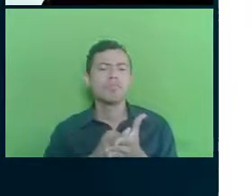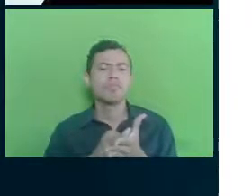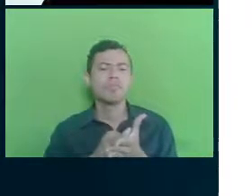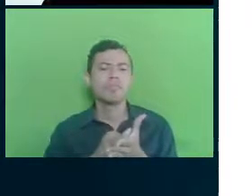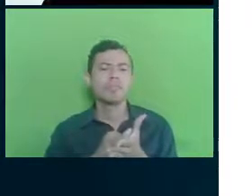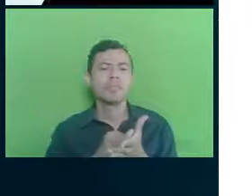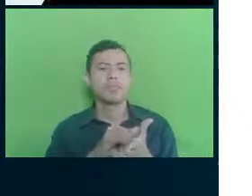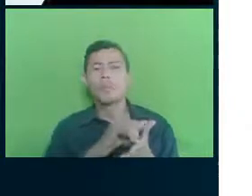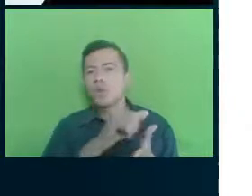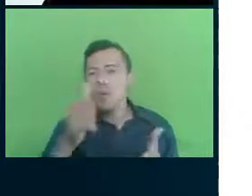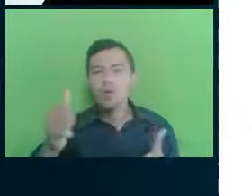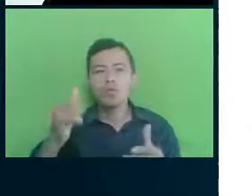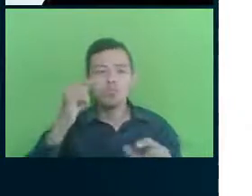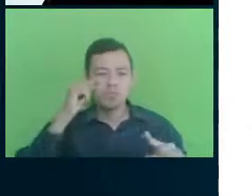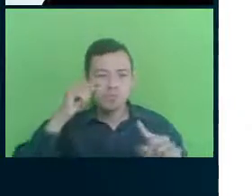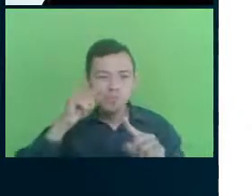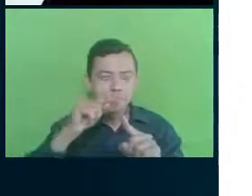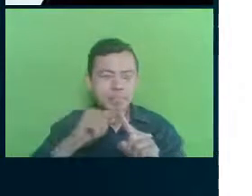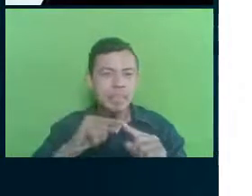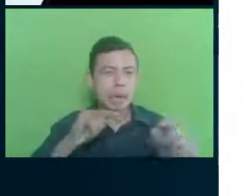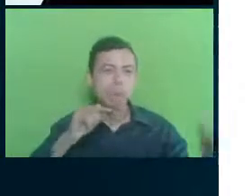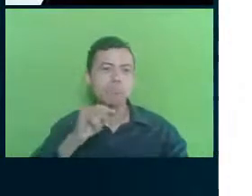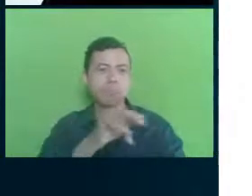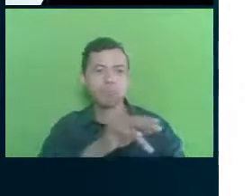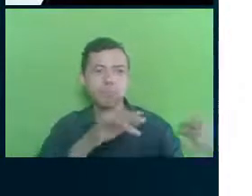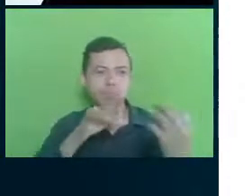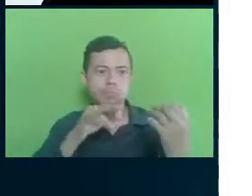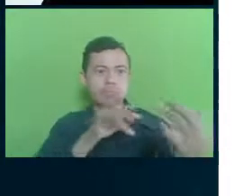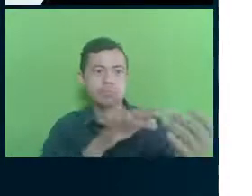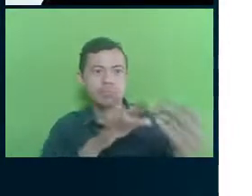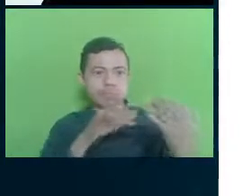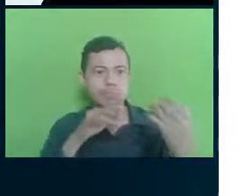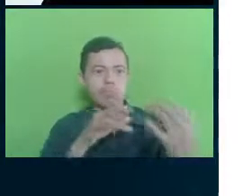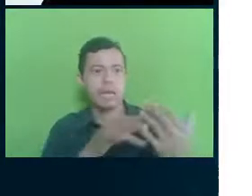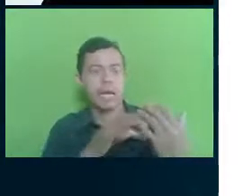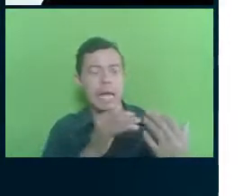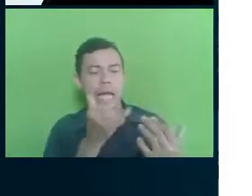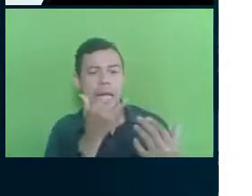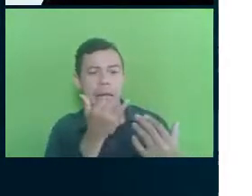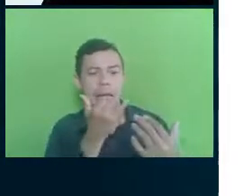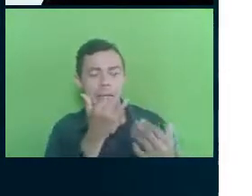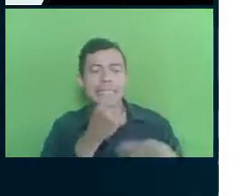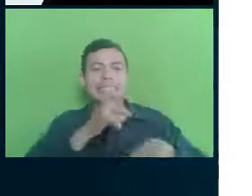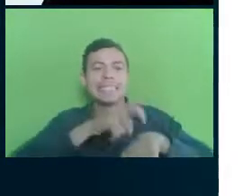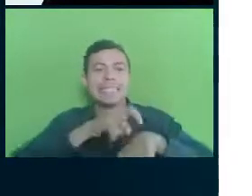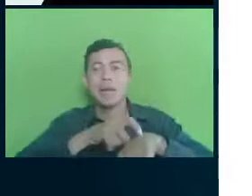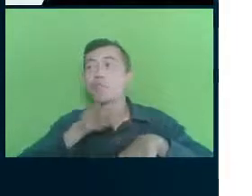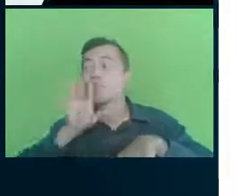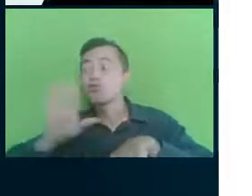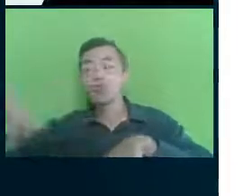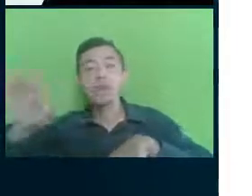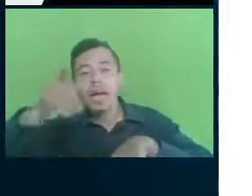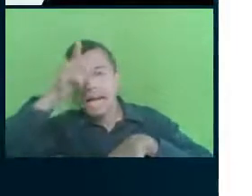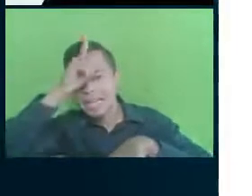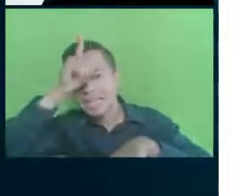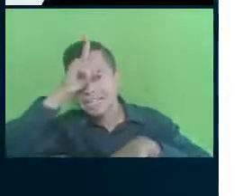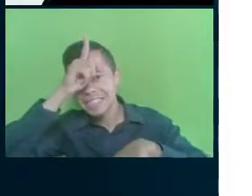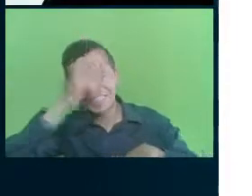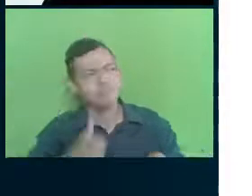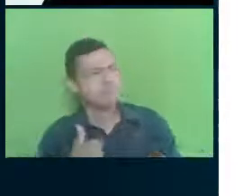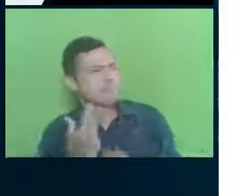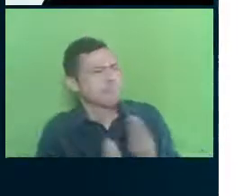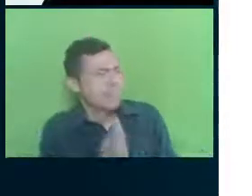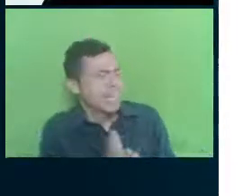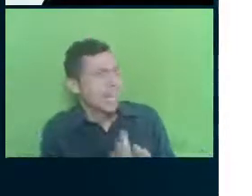Digamos que los objetivos de la guerra al final del ejercicio les tomó mucho más tiempo a los alemanes reaccionar